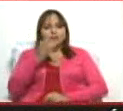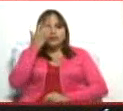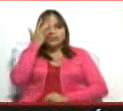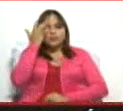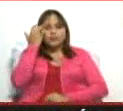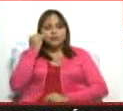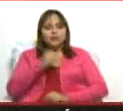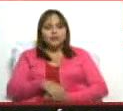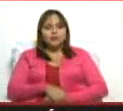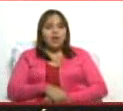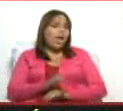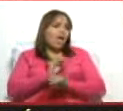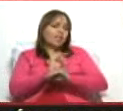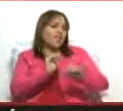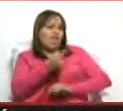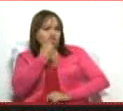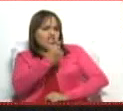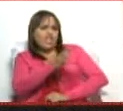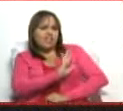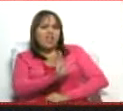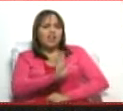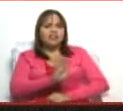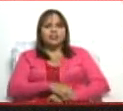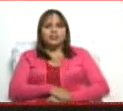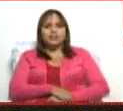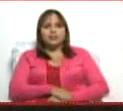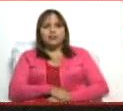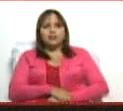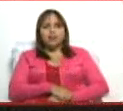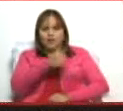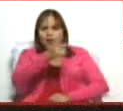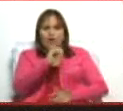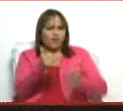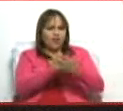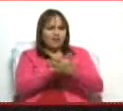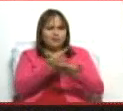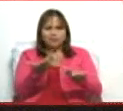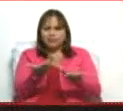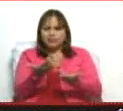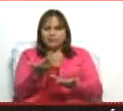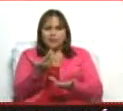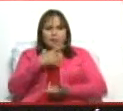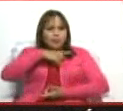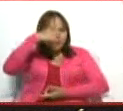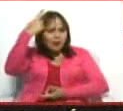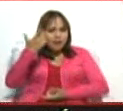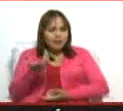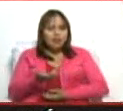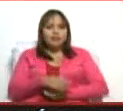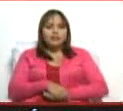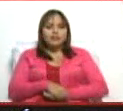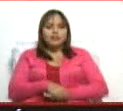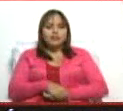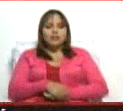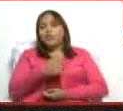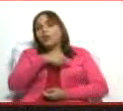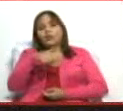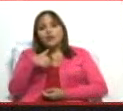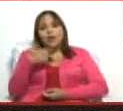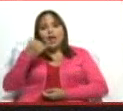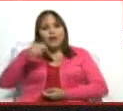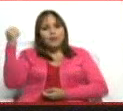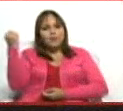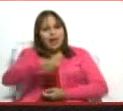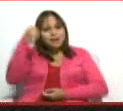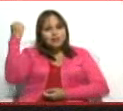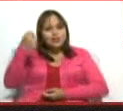Ya lo dije y eso está ahí. Pero da pena, vergüenza, ¿vale? Por eso es que nosotros en un programa que tenemos decimos sin truco ni maña, el